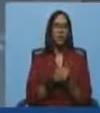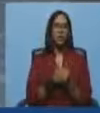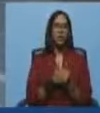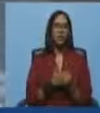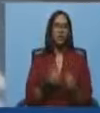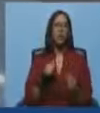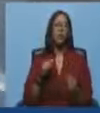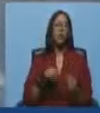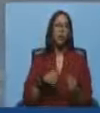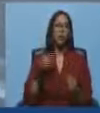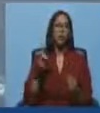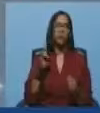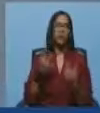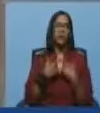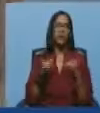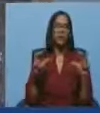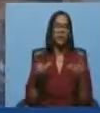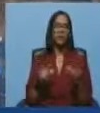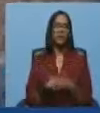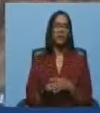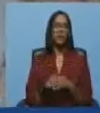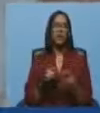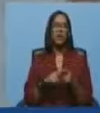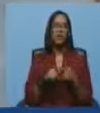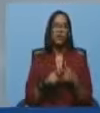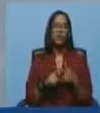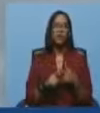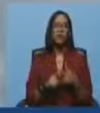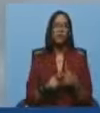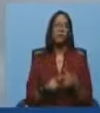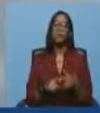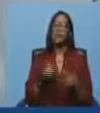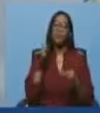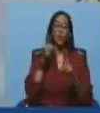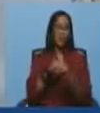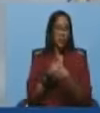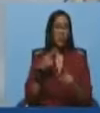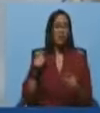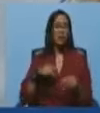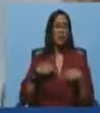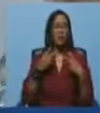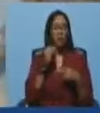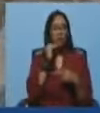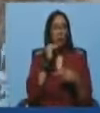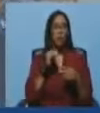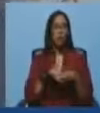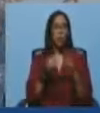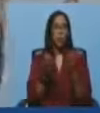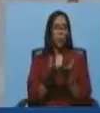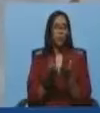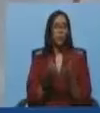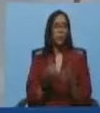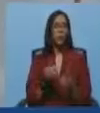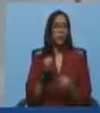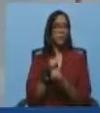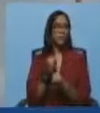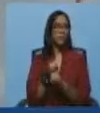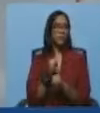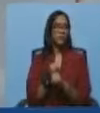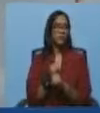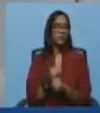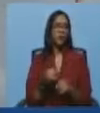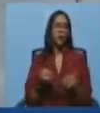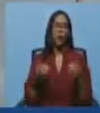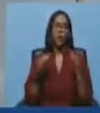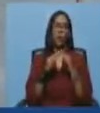pueden ser utilizadas para la liberación. Por eso digo, el gran reto que tienen las nuevas generaciones en torno al mundo digital es saber adecuarse con